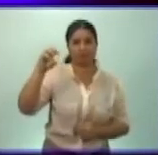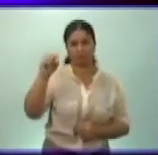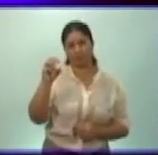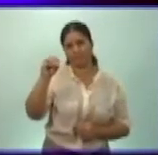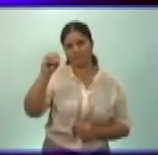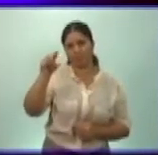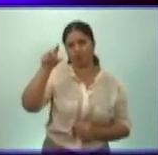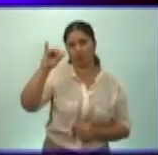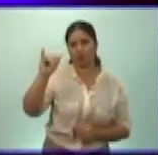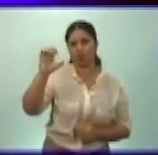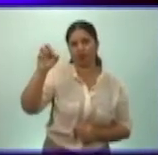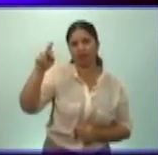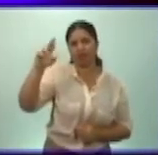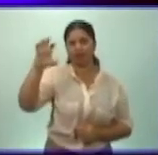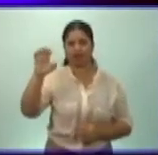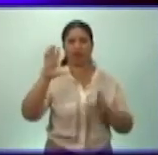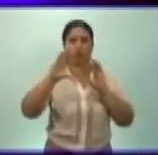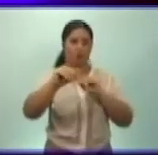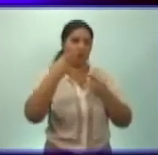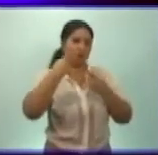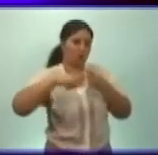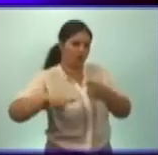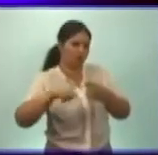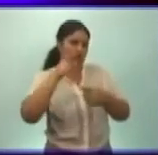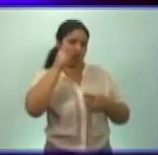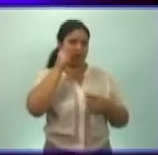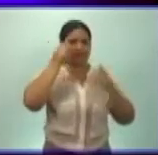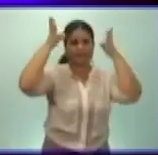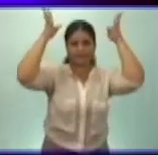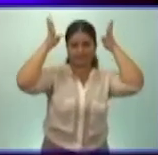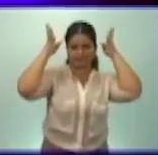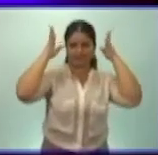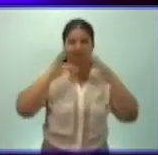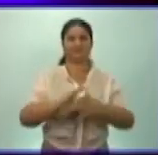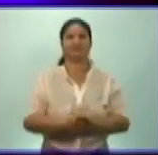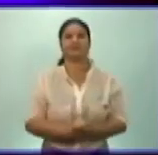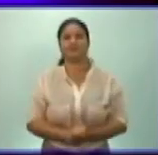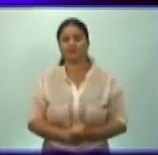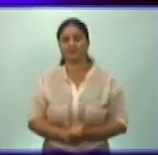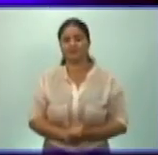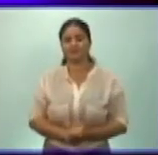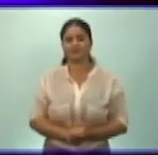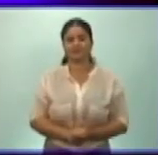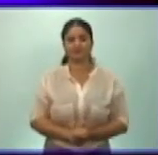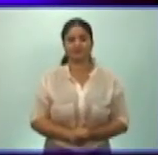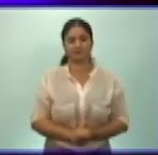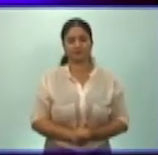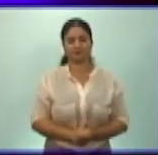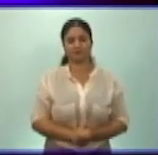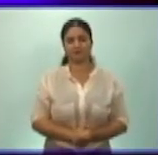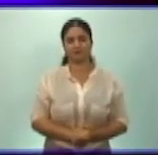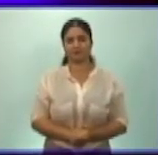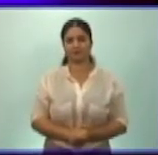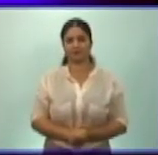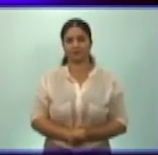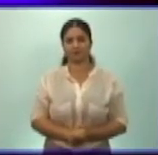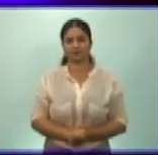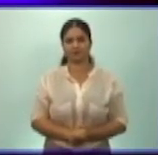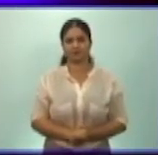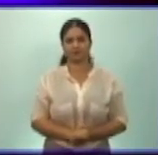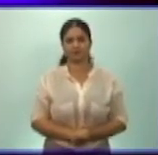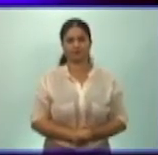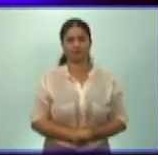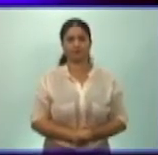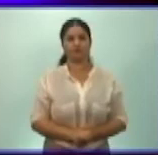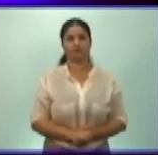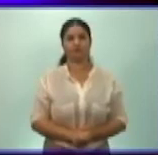todas las bribonadas encubiertas de esos monederos falsos de la devolución que quieren engañar a los hombres con celo fingido